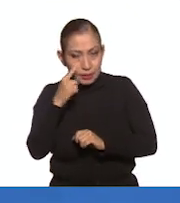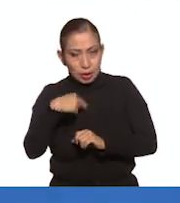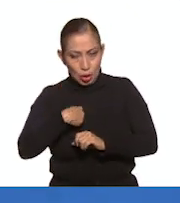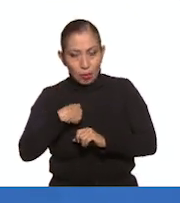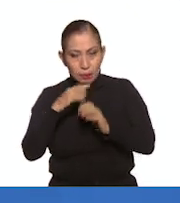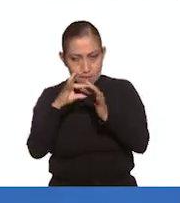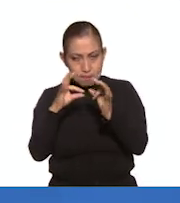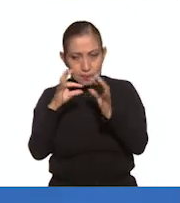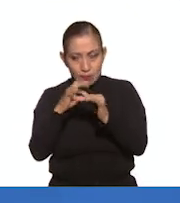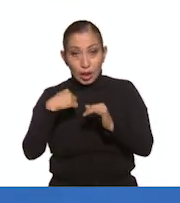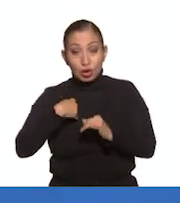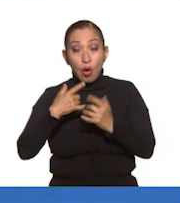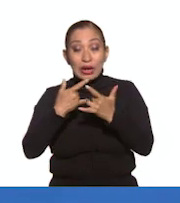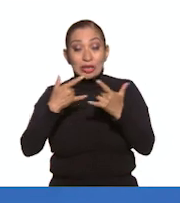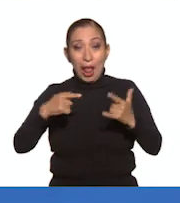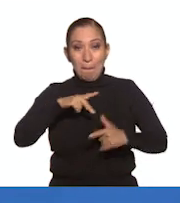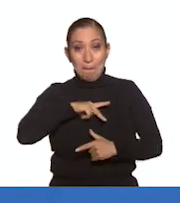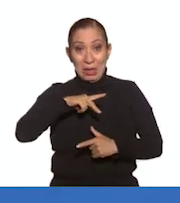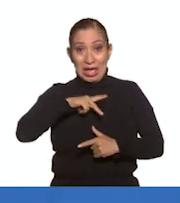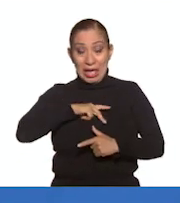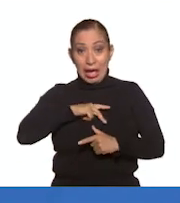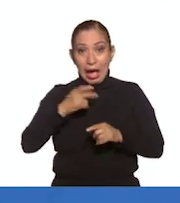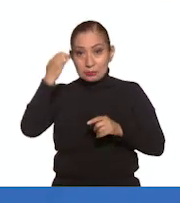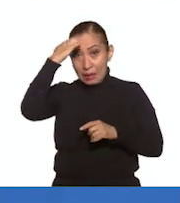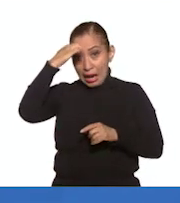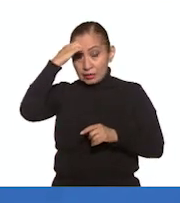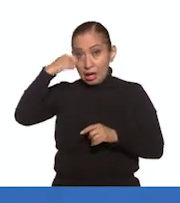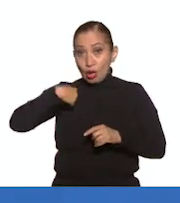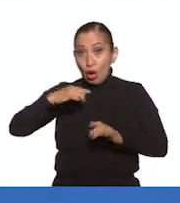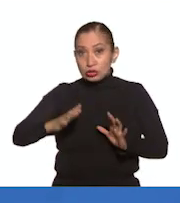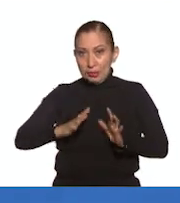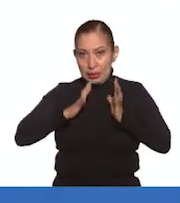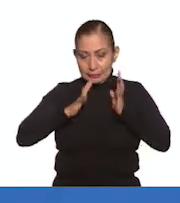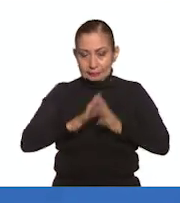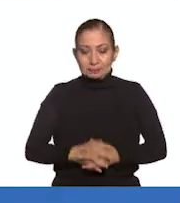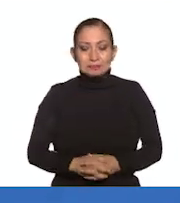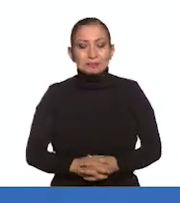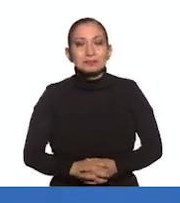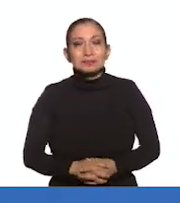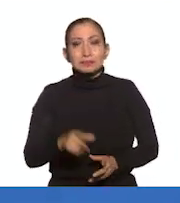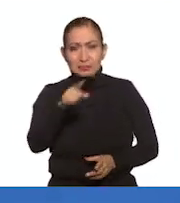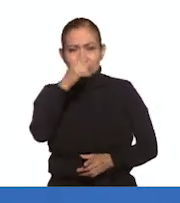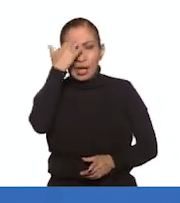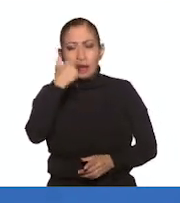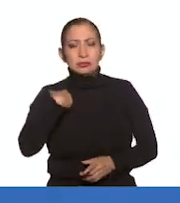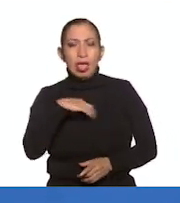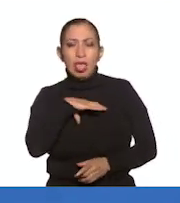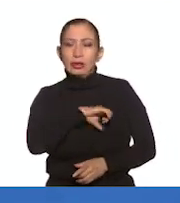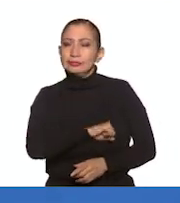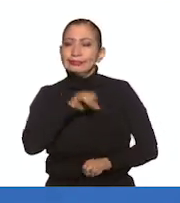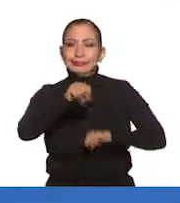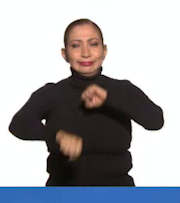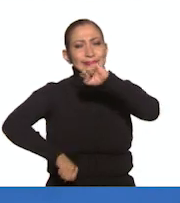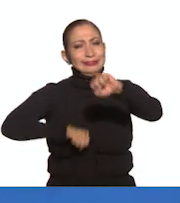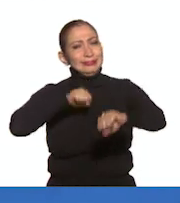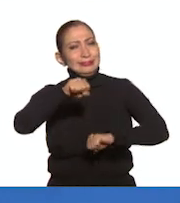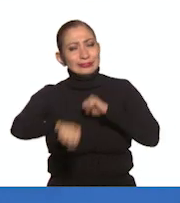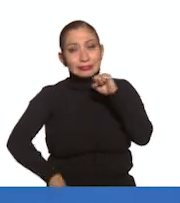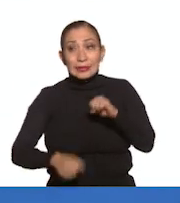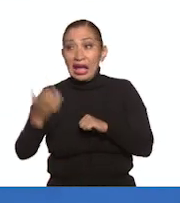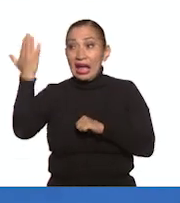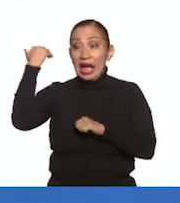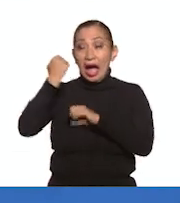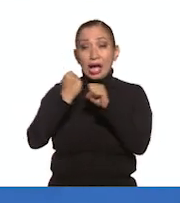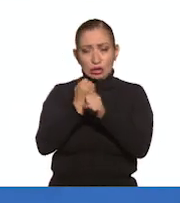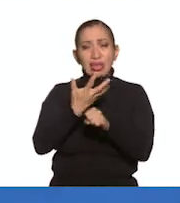voy a compartir una anécdota en donde me llevé una gran sorpresa. Ustedes saben que me encanta andar en bicicleta y hace unos